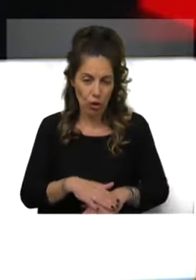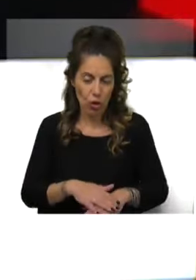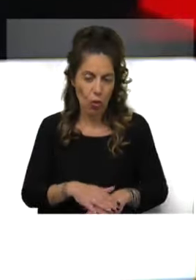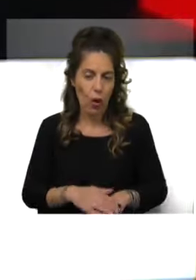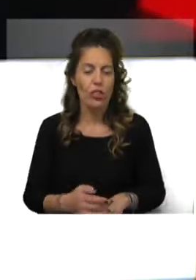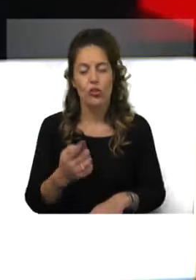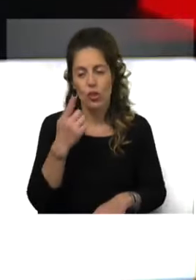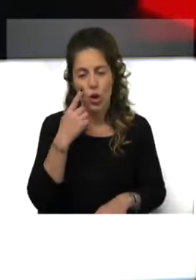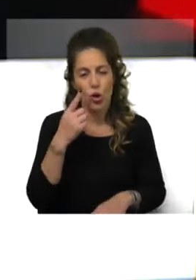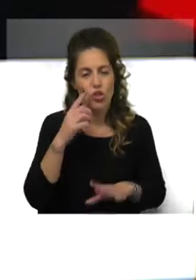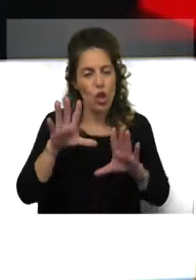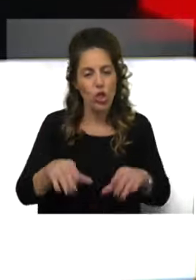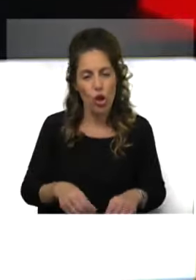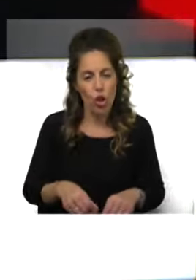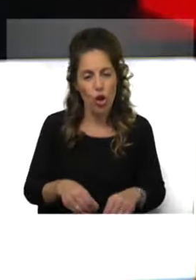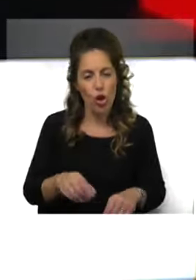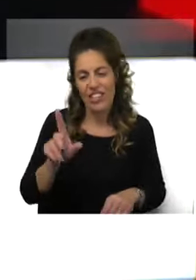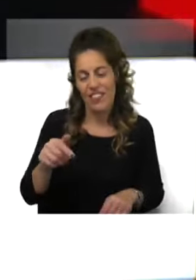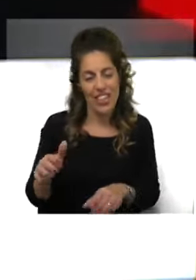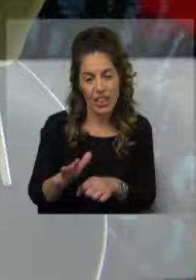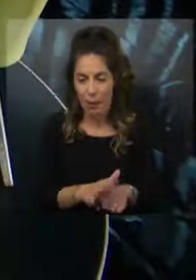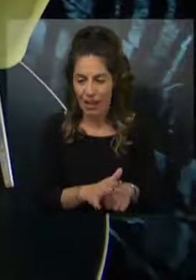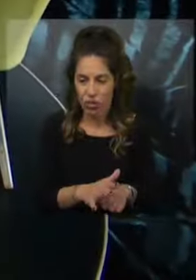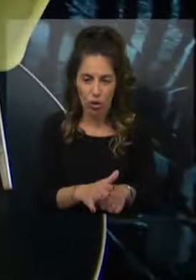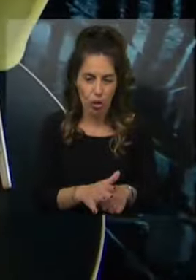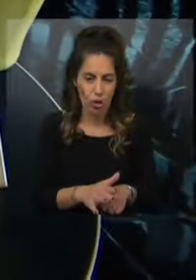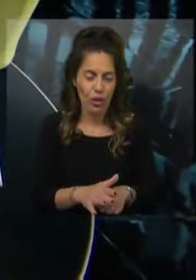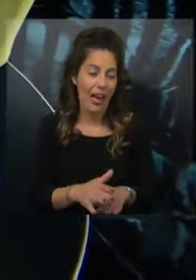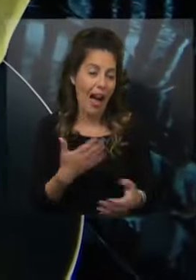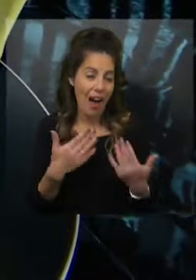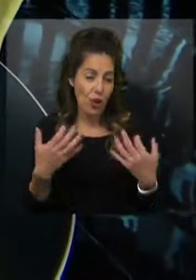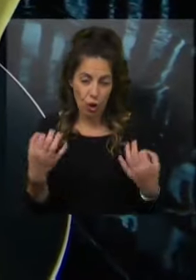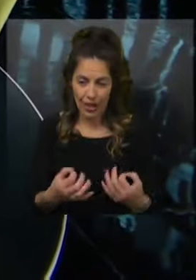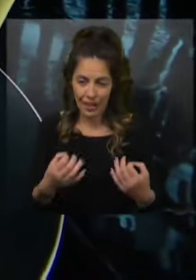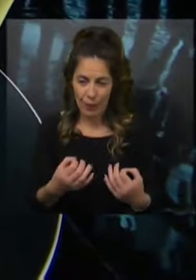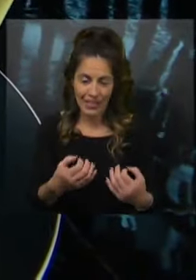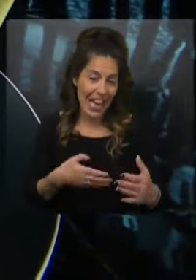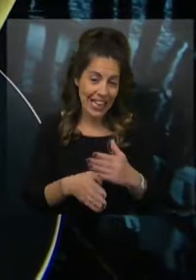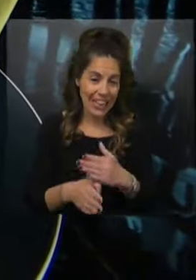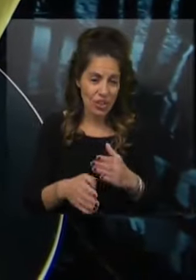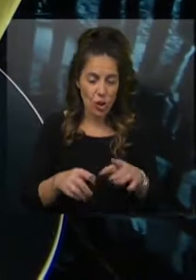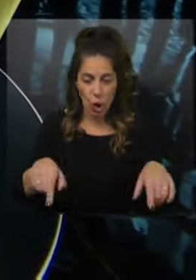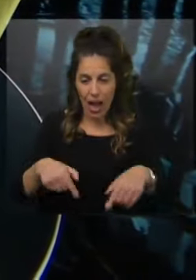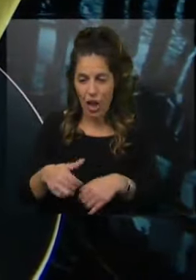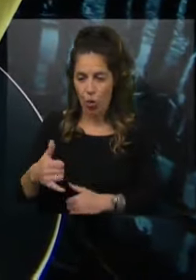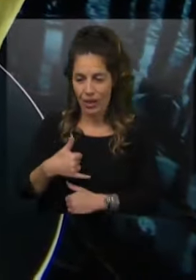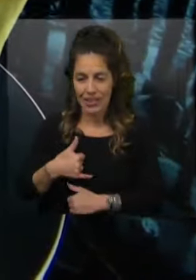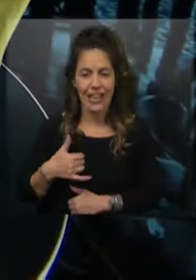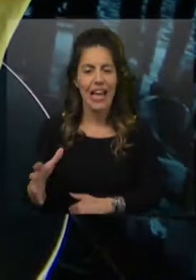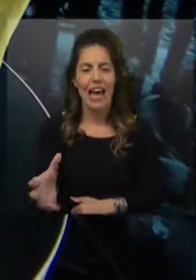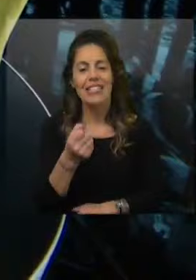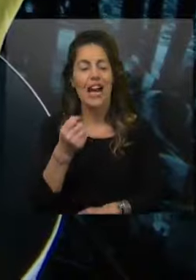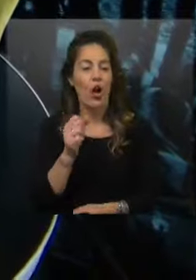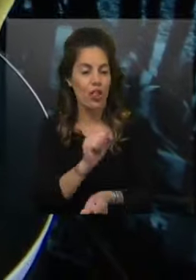eh todo lo que se venía tapando no es decir me refiero concretamente al ingreso a los cuarteles el hallazgo de los detenidos